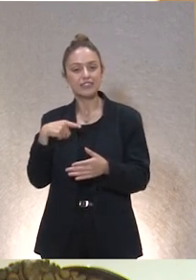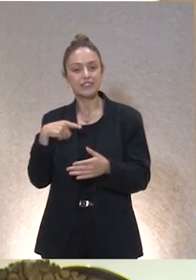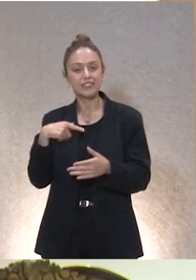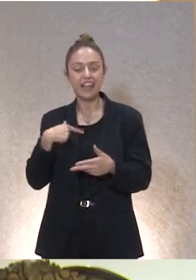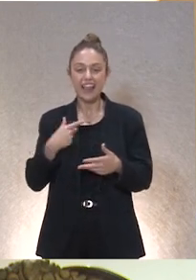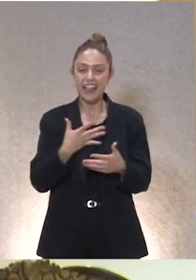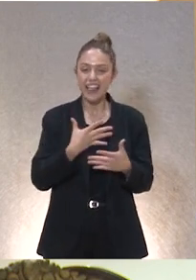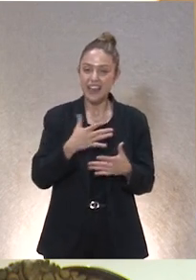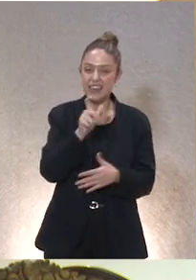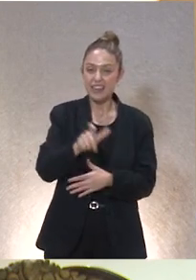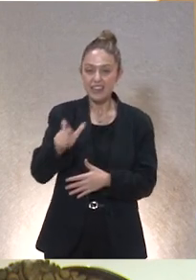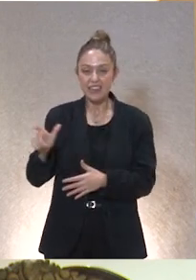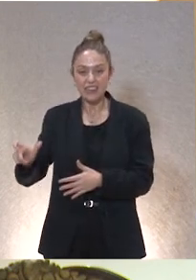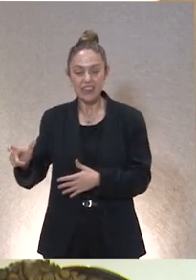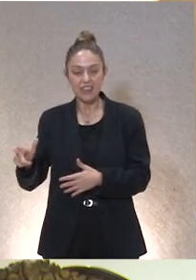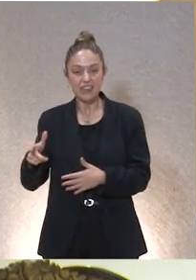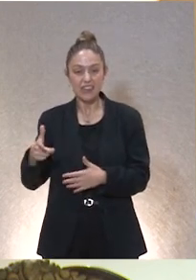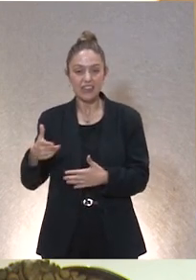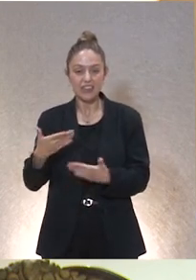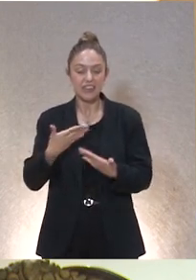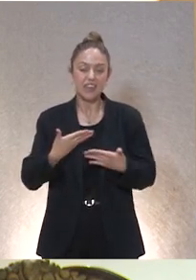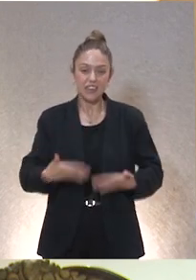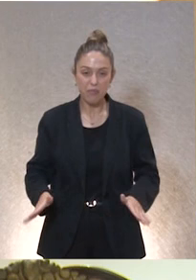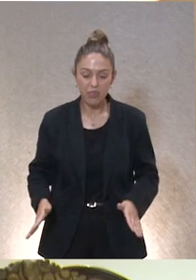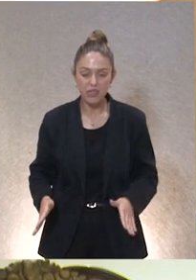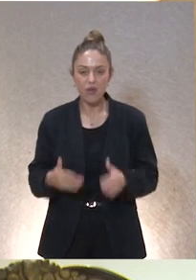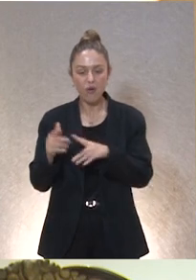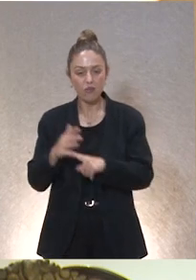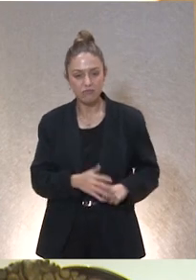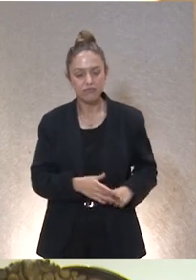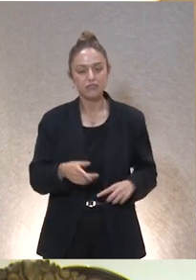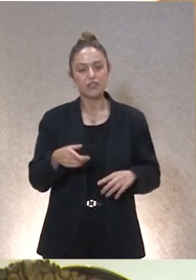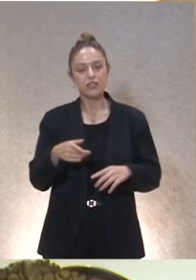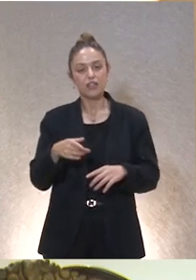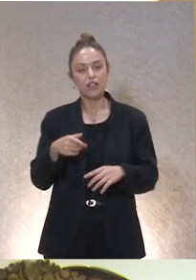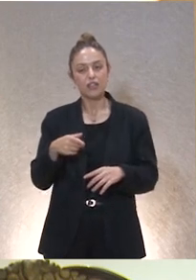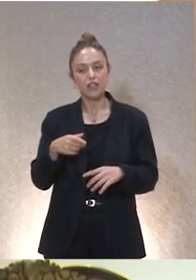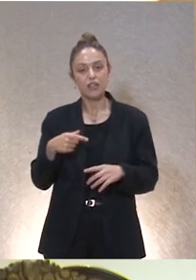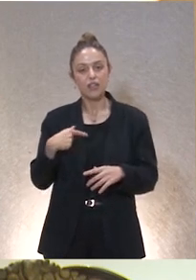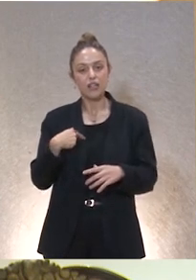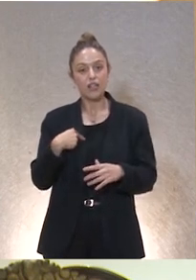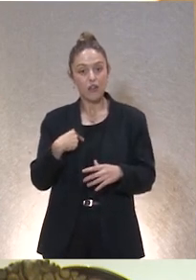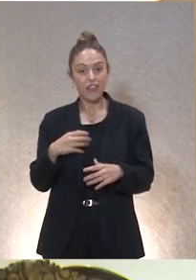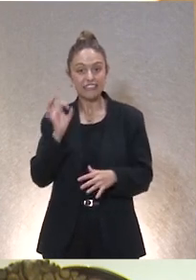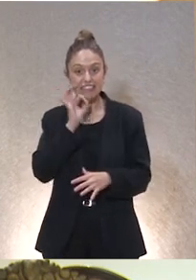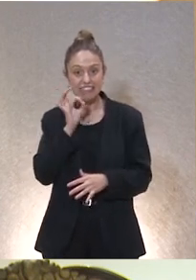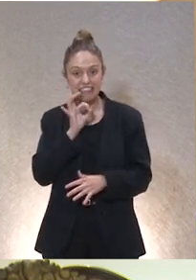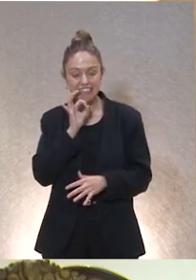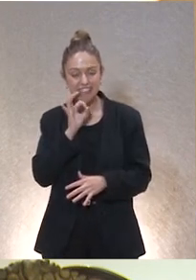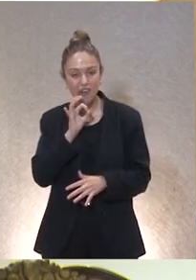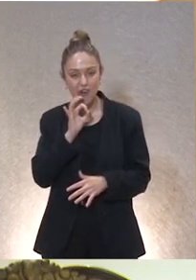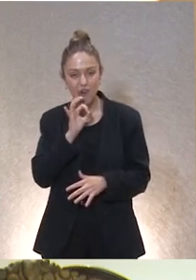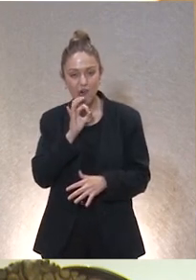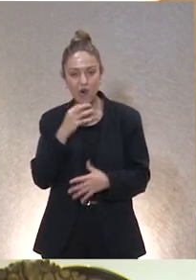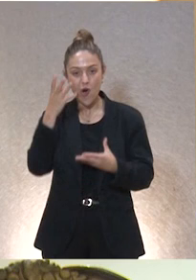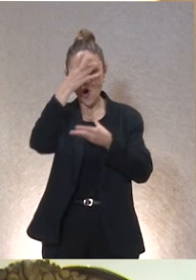decepción de una ciudadanía confundida y por el naufragio del buen periodismo que a lo largo de lo que va de siglo relegó